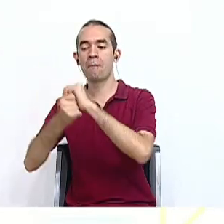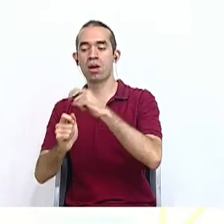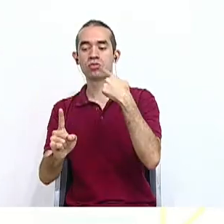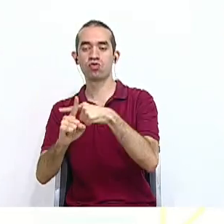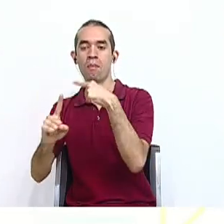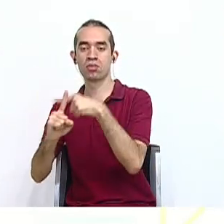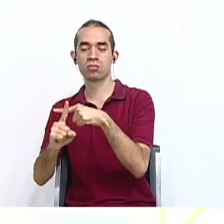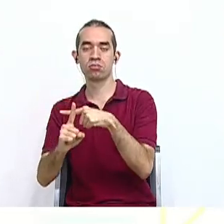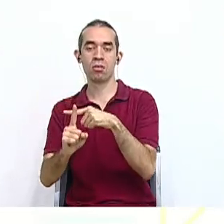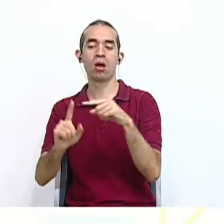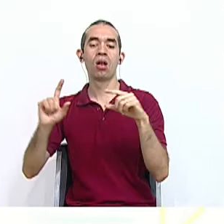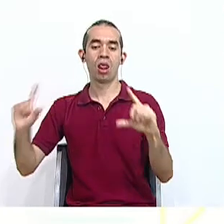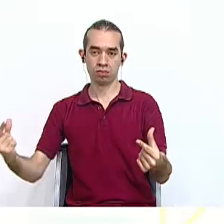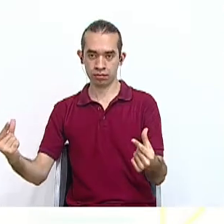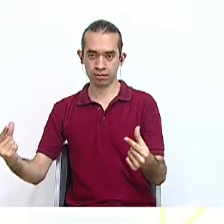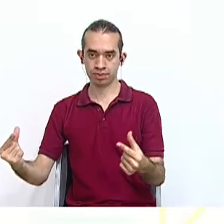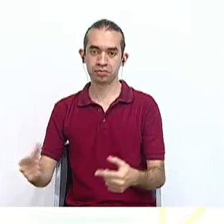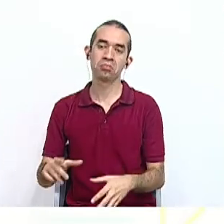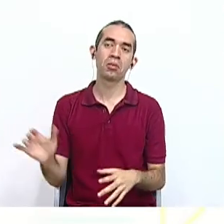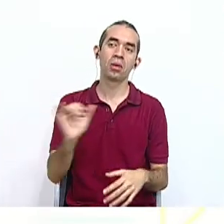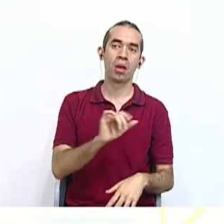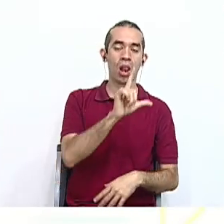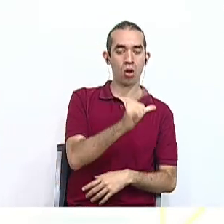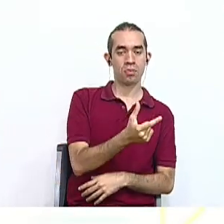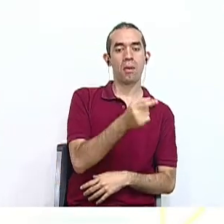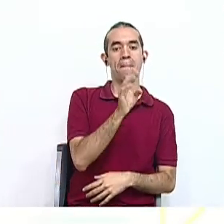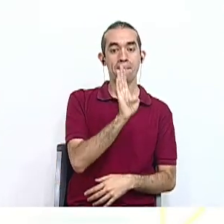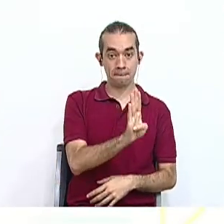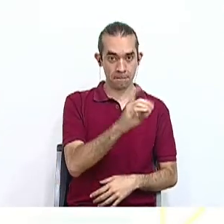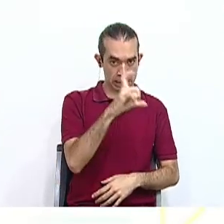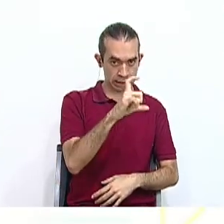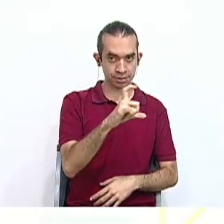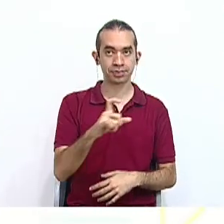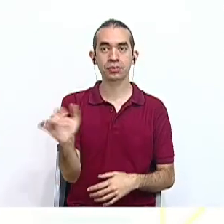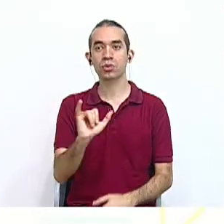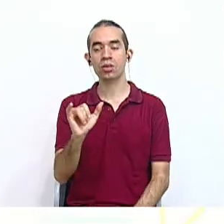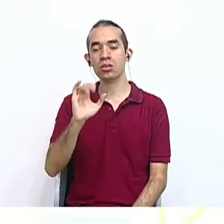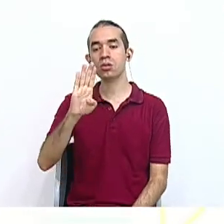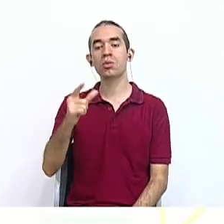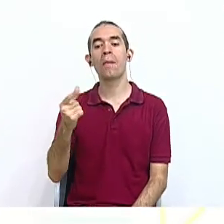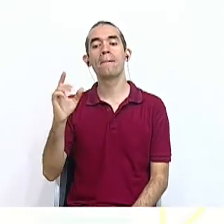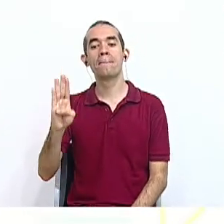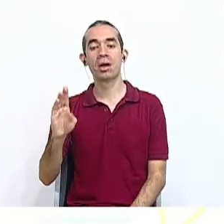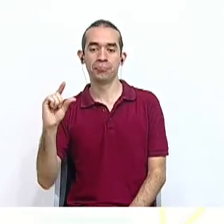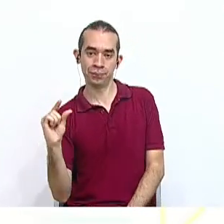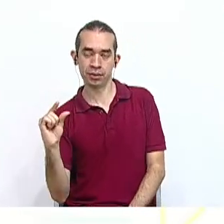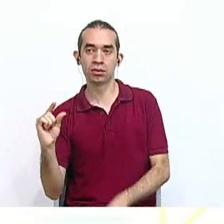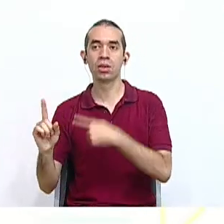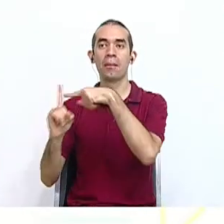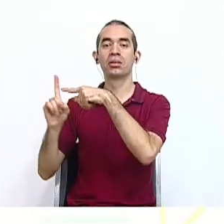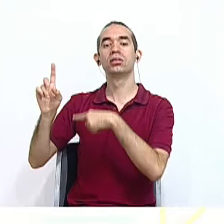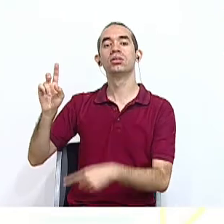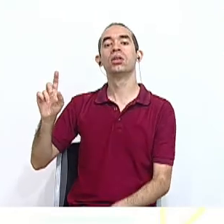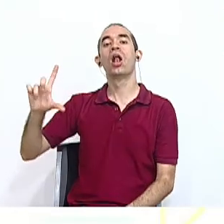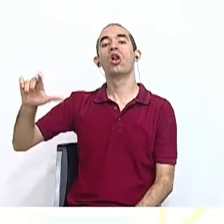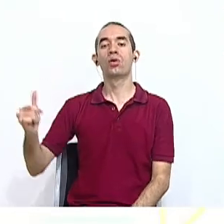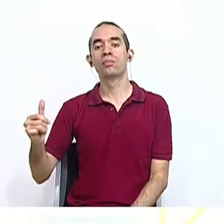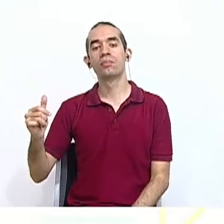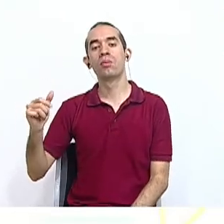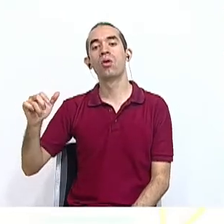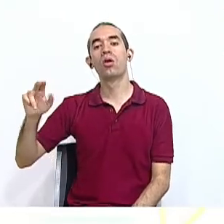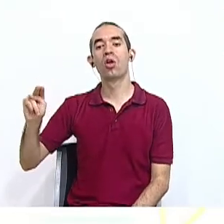forma. Logaritmo de b es igual a logaritmo de b minúscula más logaritmo de 2 elevado a la